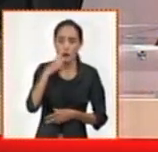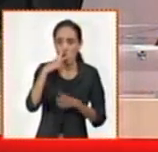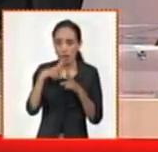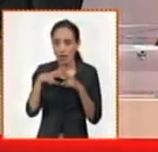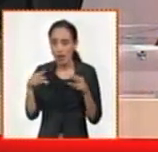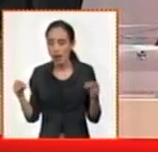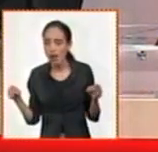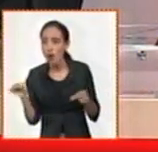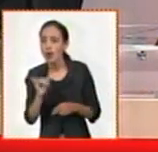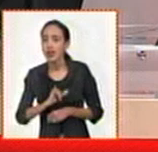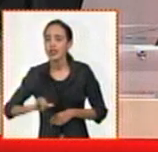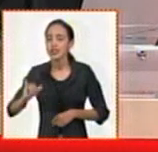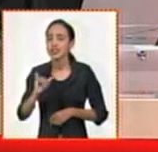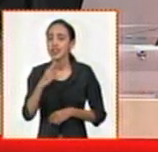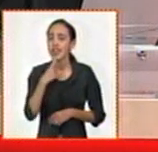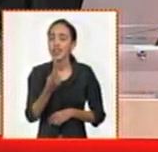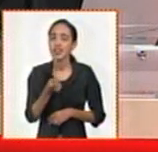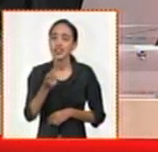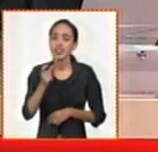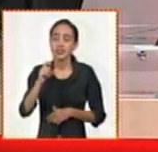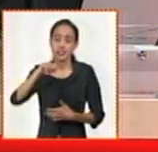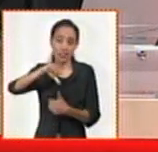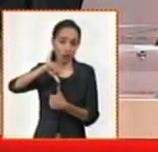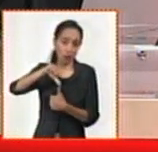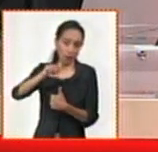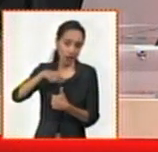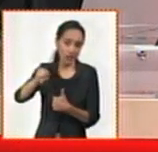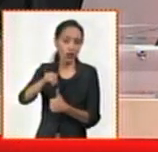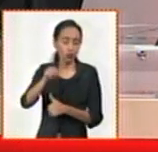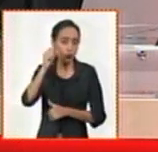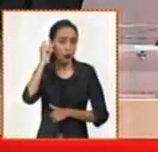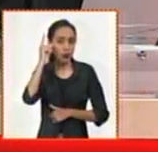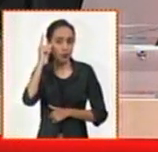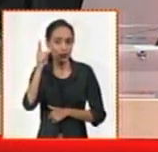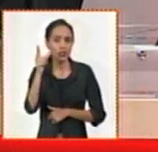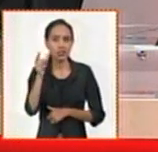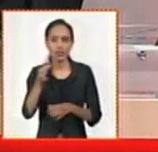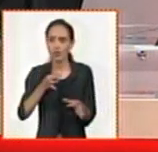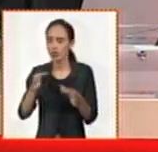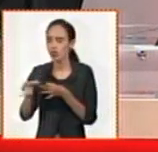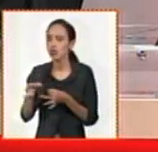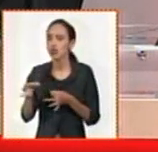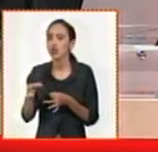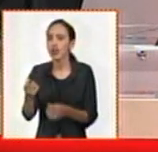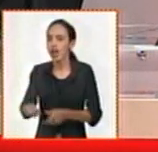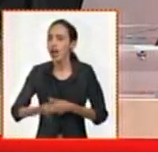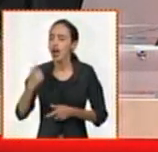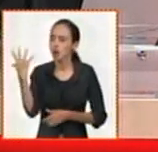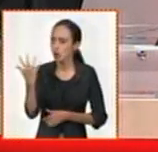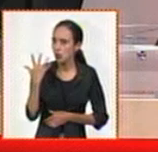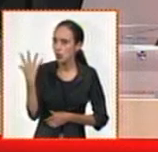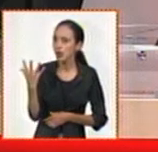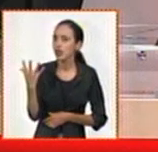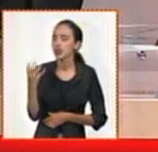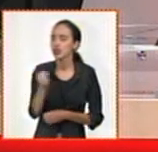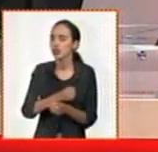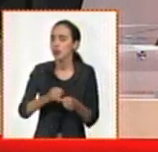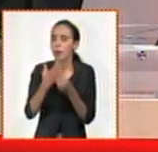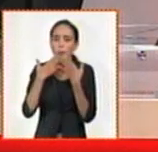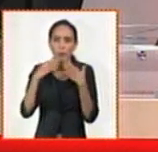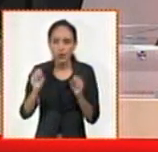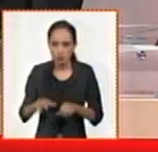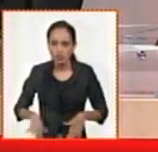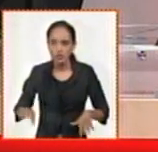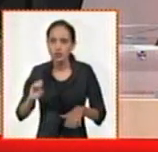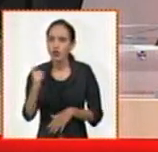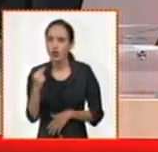o de Centroamérica en general. Es decir, tu experiencia, es decir, funciona la agroecología en las peores